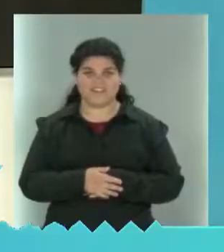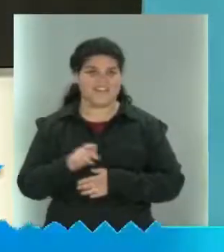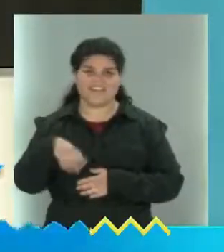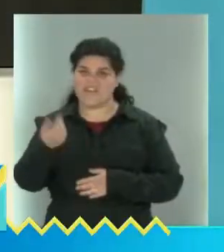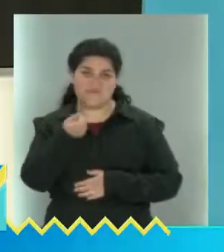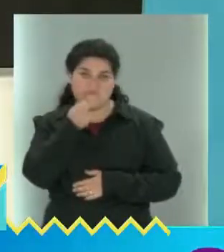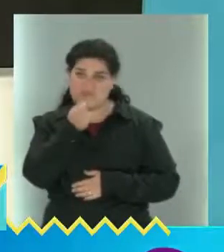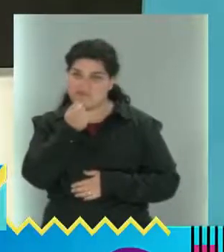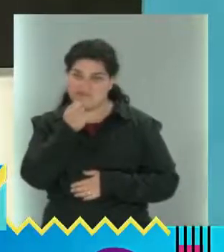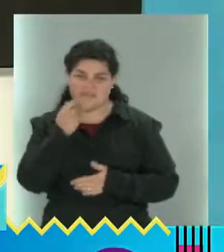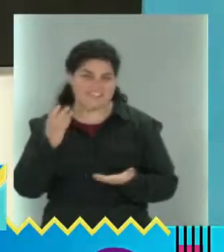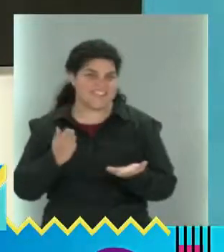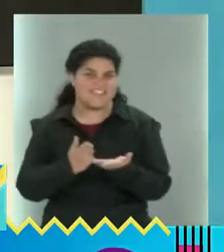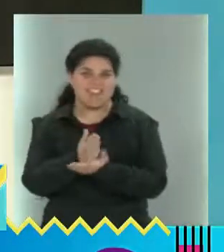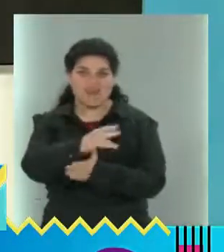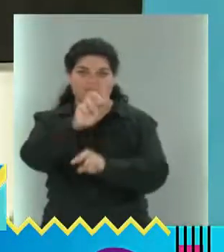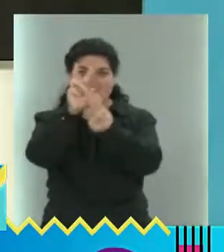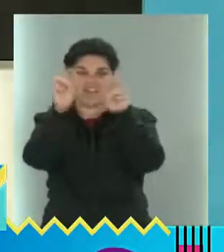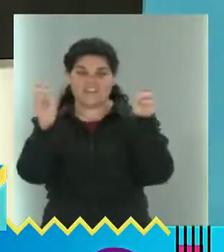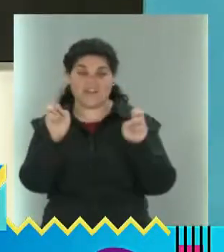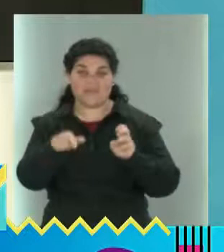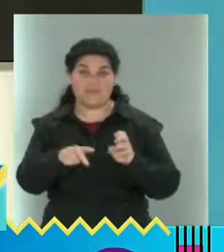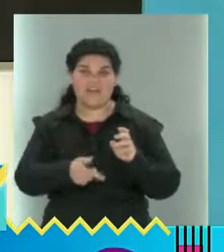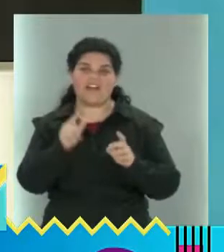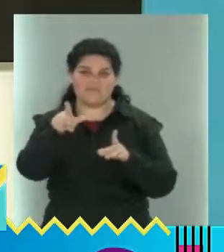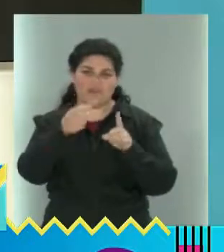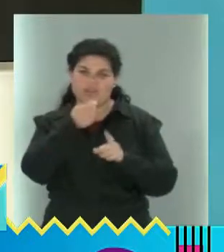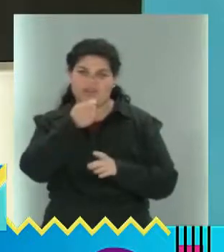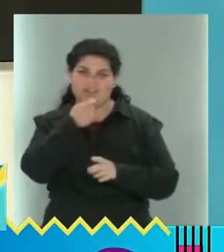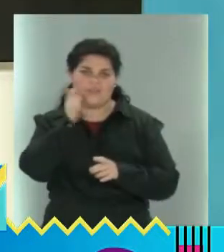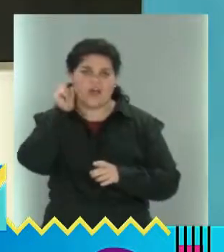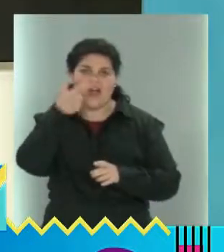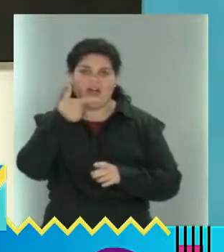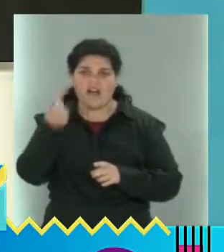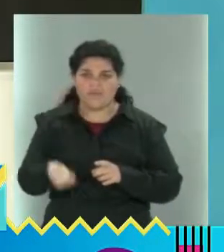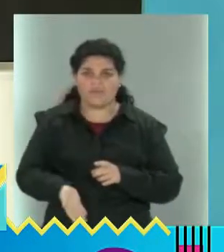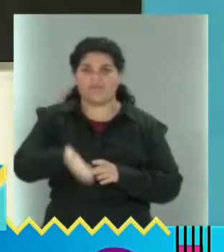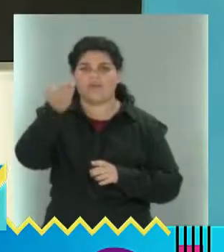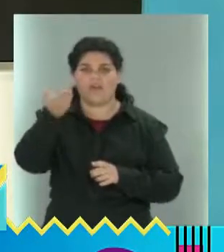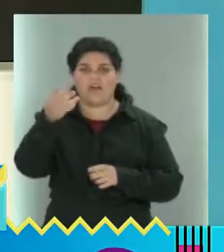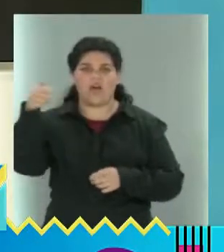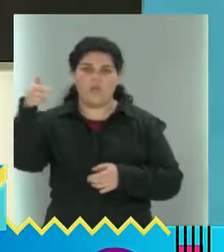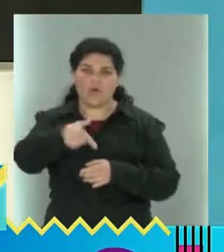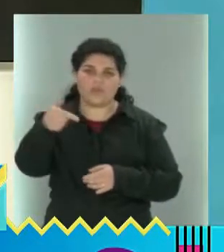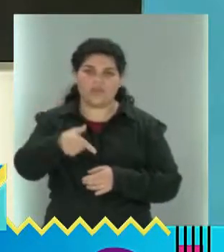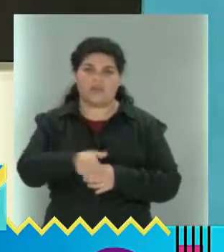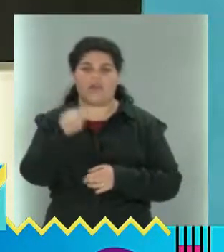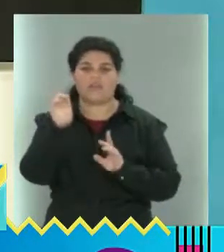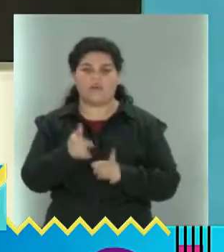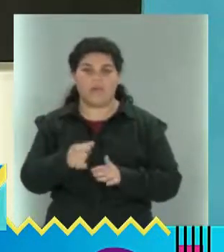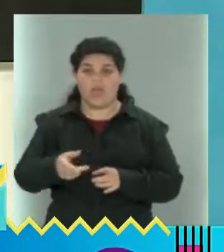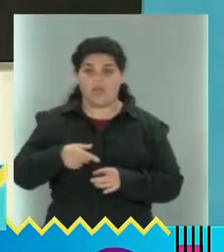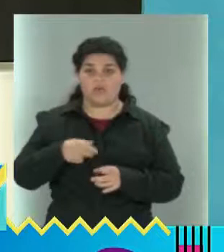el humor también para poder hablar de estos temas, como por ejemplo el aumento de combustibles, que bien sabemos afecta al bolsillo, no solamente